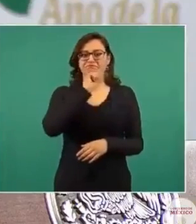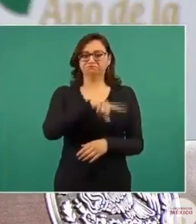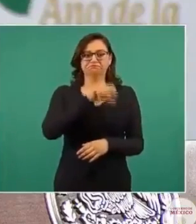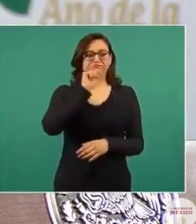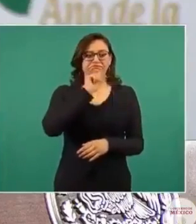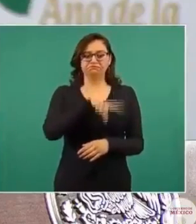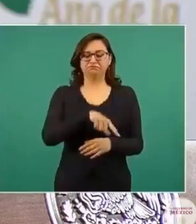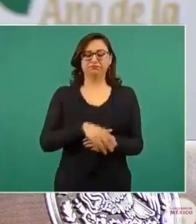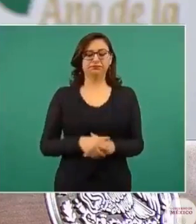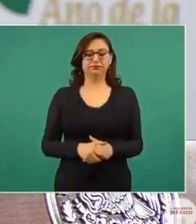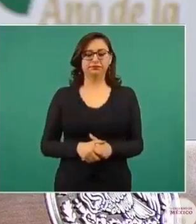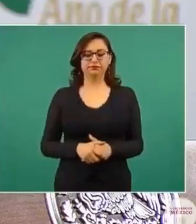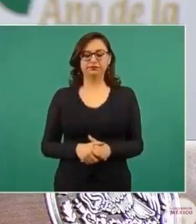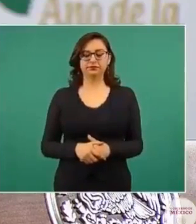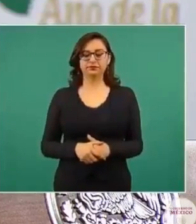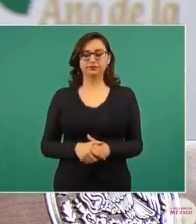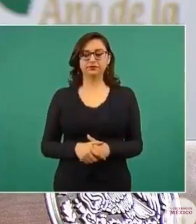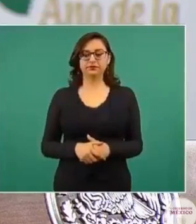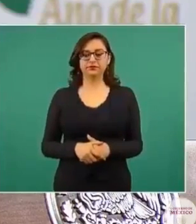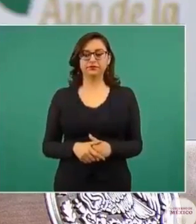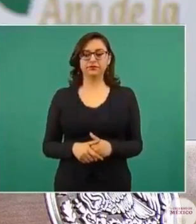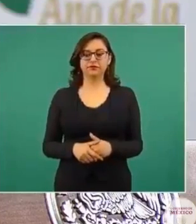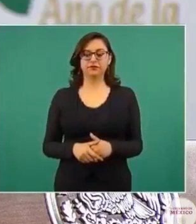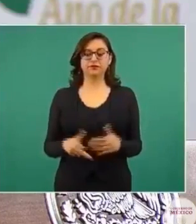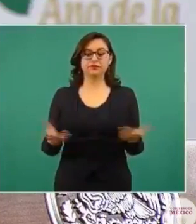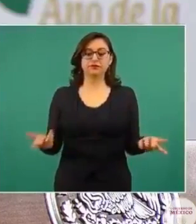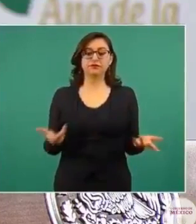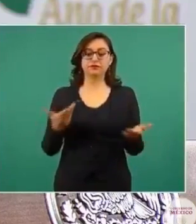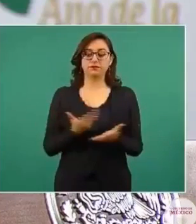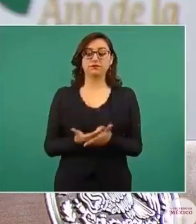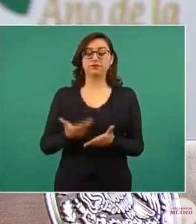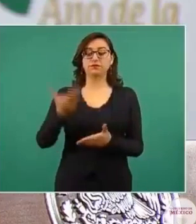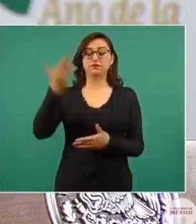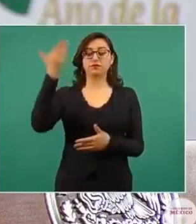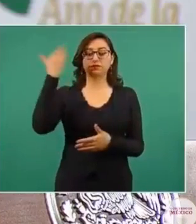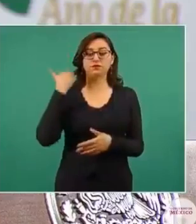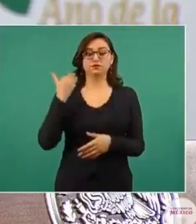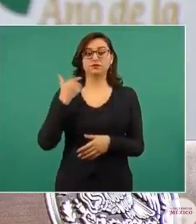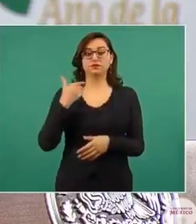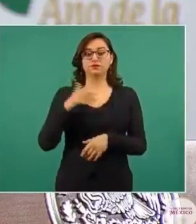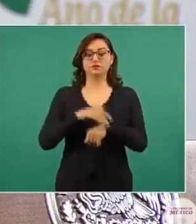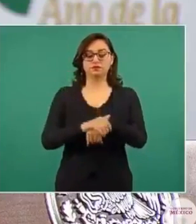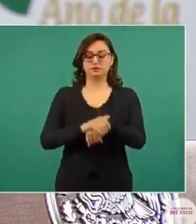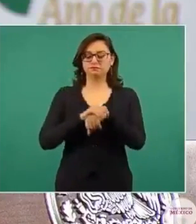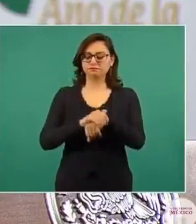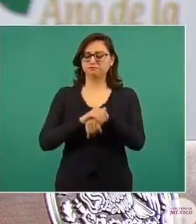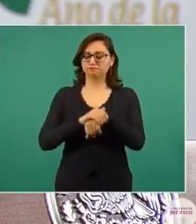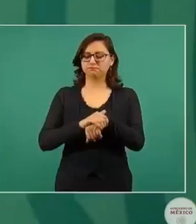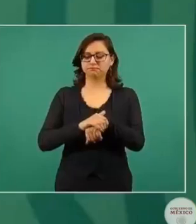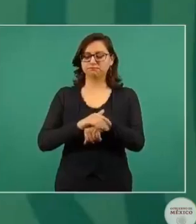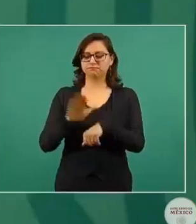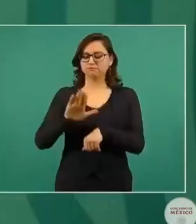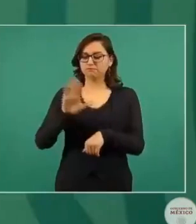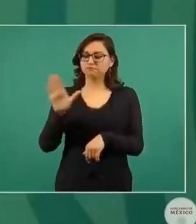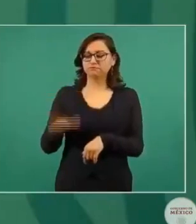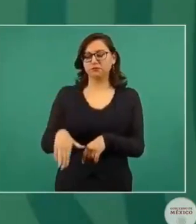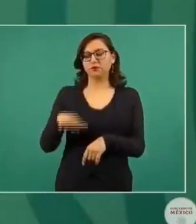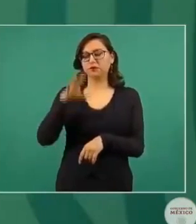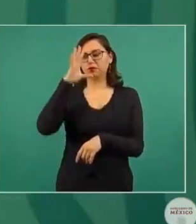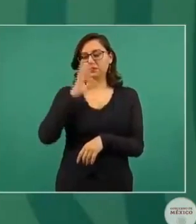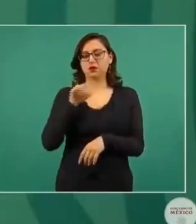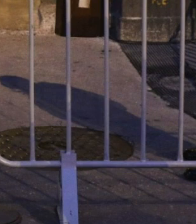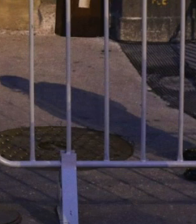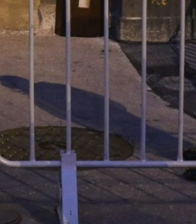martes por la mañana dijo que por tratarse de un tema electoral no lo recibirá como si de repente le entrar el